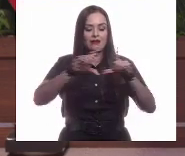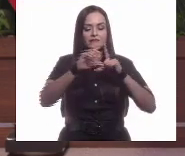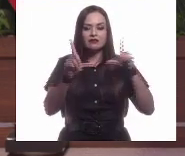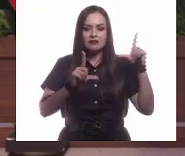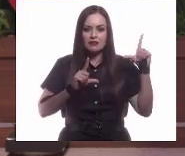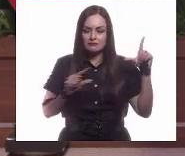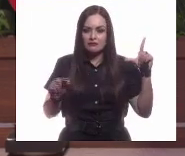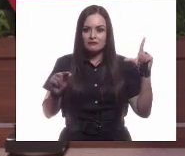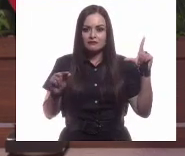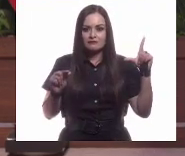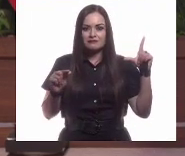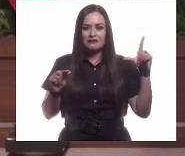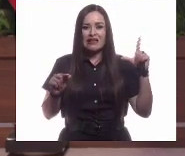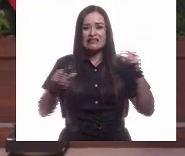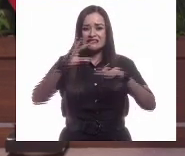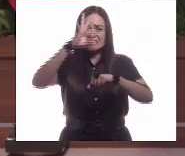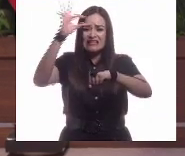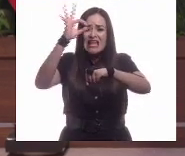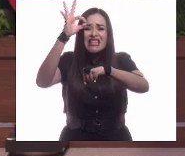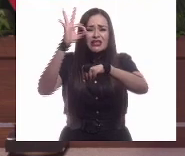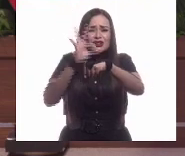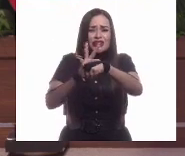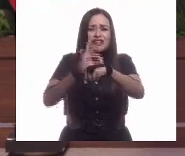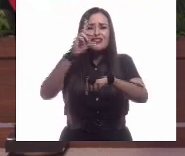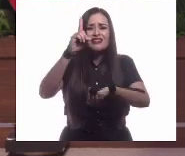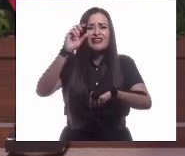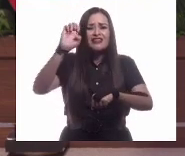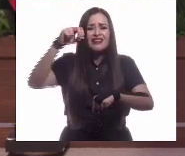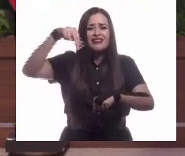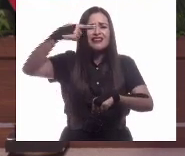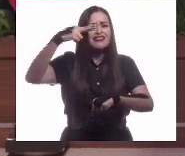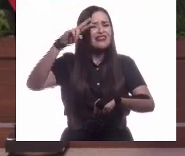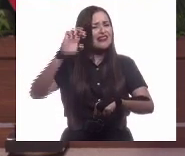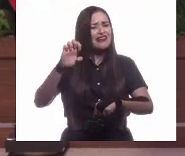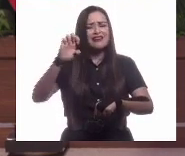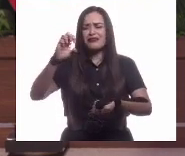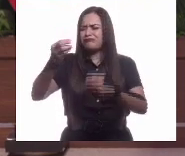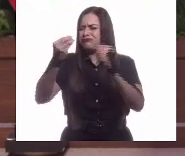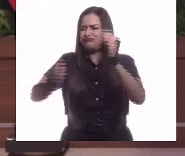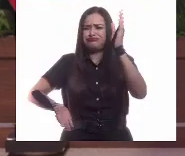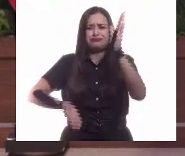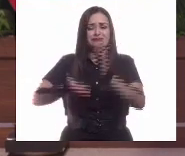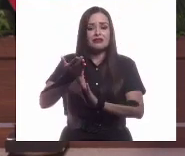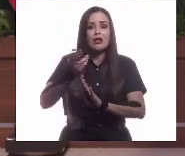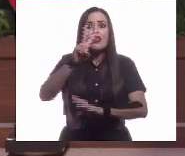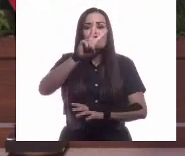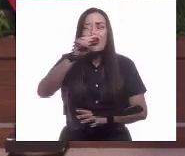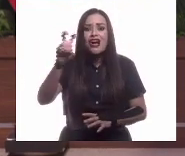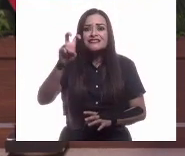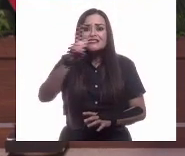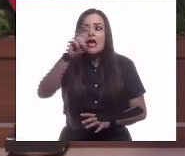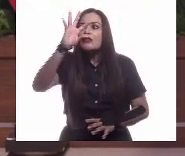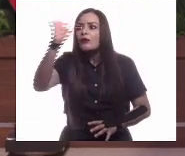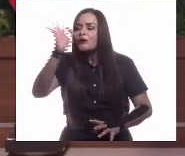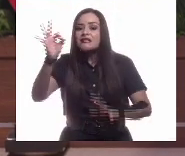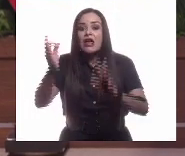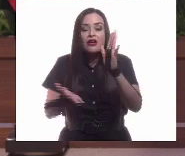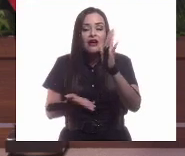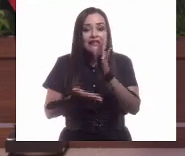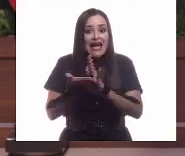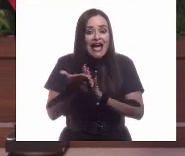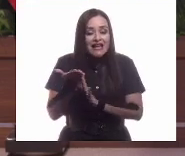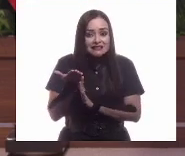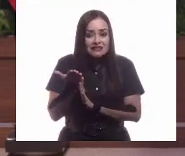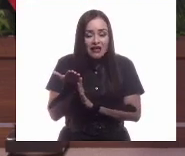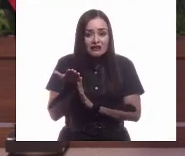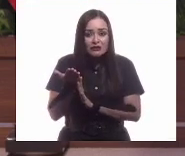se padece una epidemia de dengue, padecimiento que ha crecido 227% en relación al año anterior y